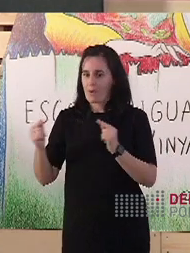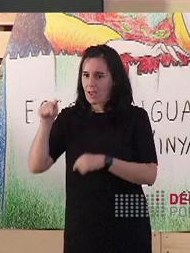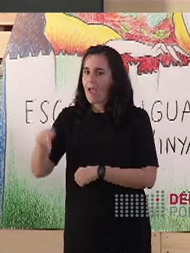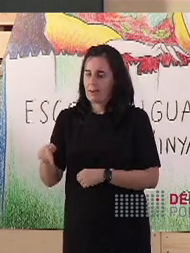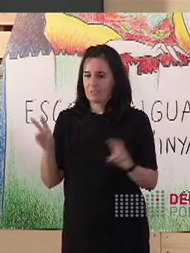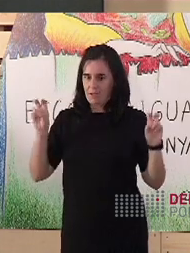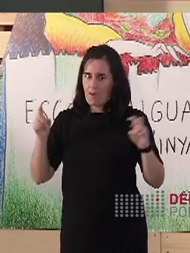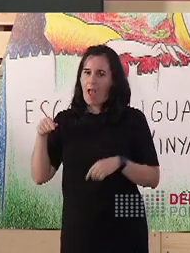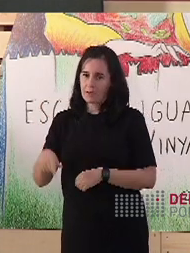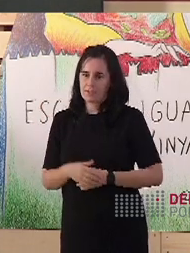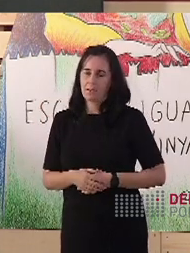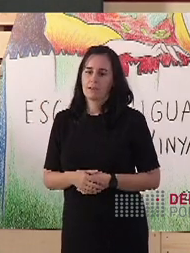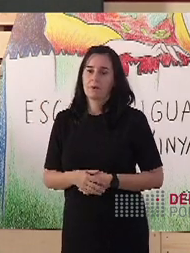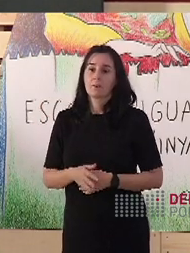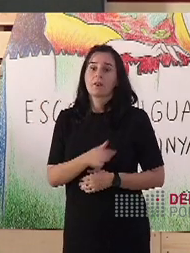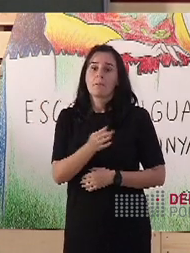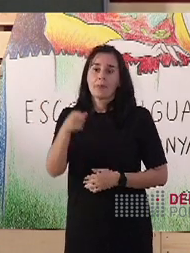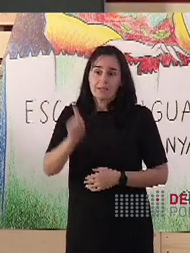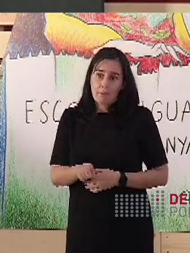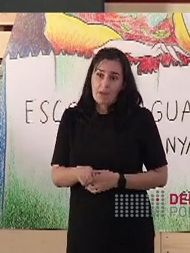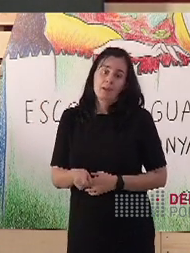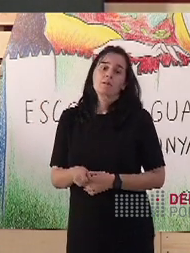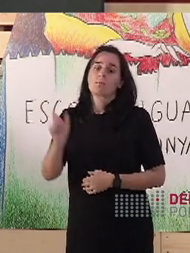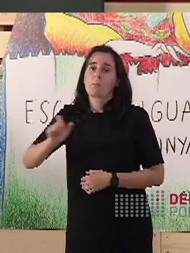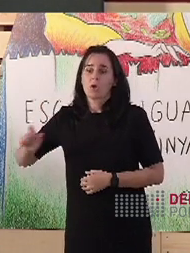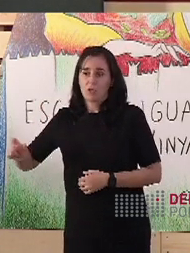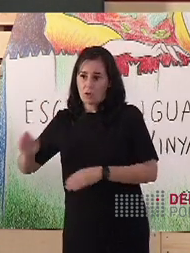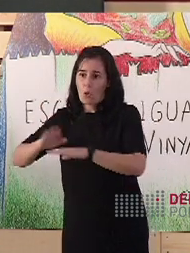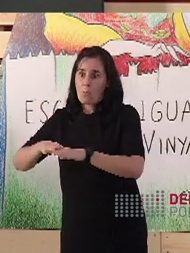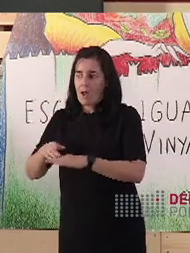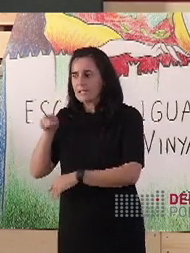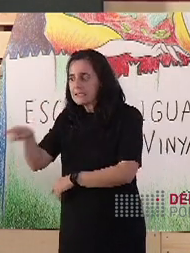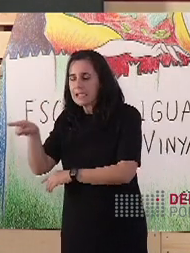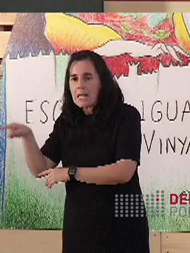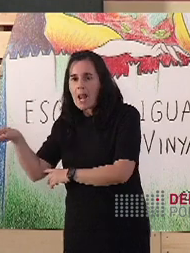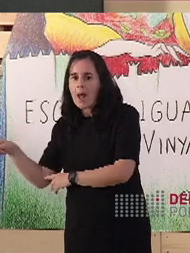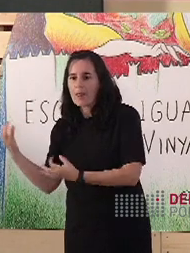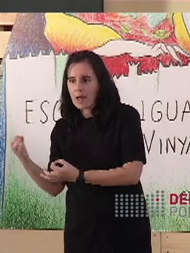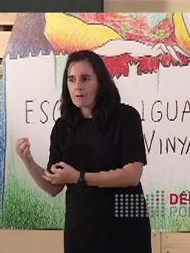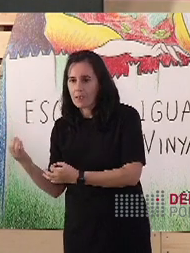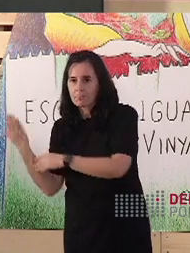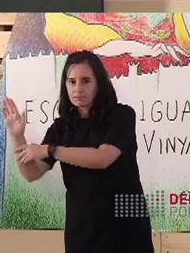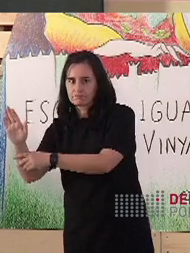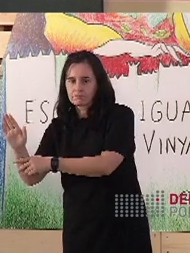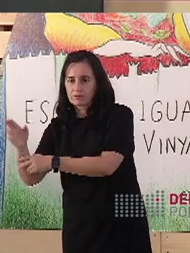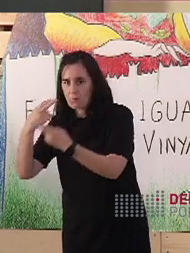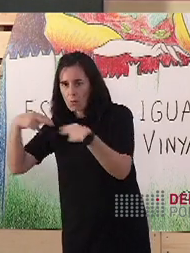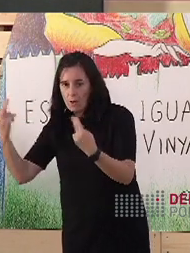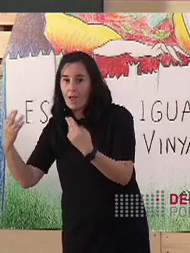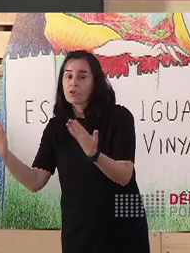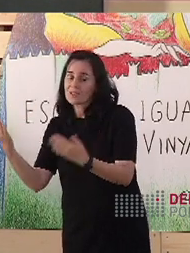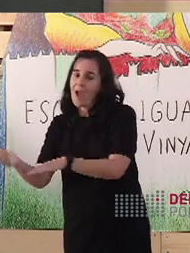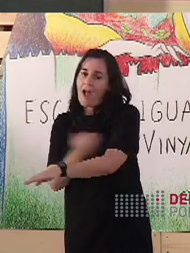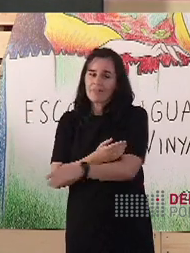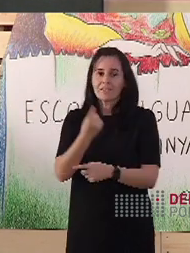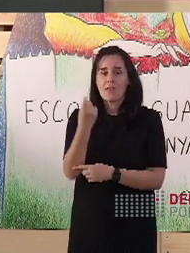victimarios. Pero desde luego, para señalar a los victimarios en el tema de la pornografía y la prostitución, pues hay que hablar, evidentemente, de esto, de